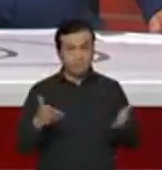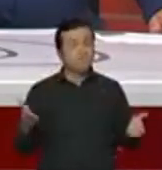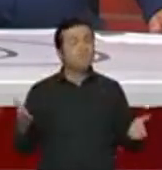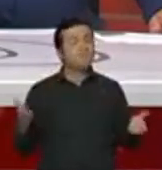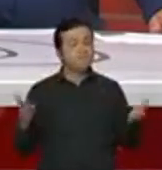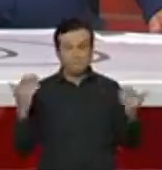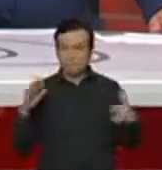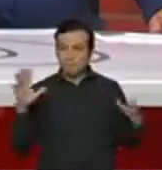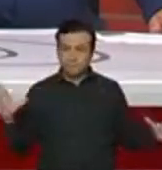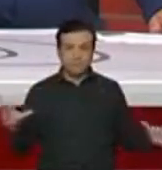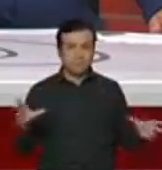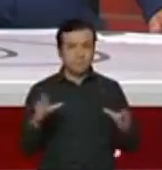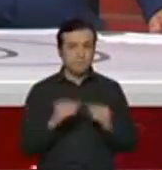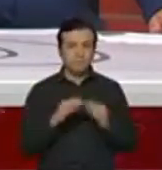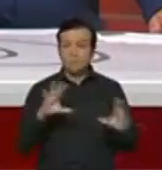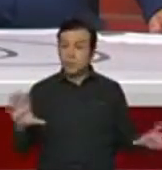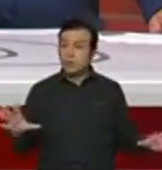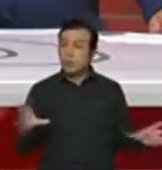con toda